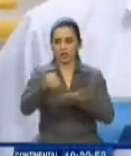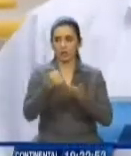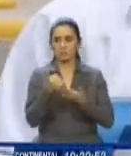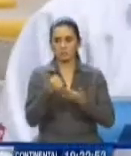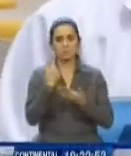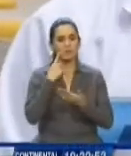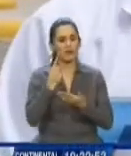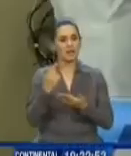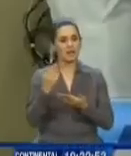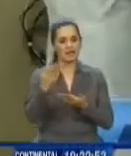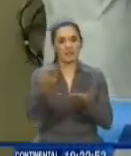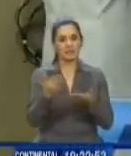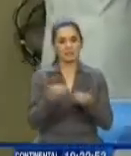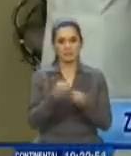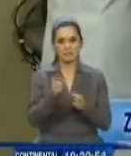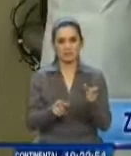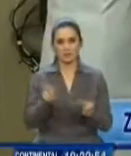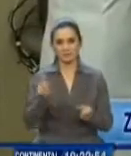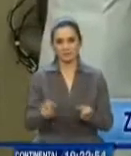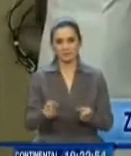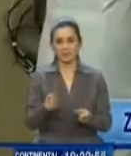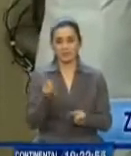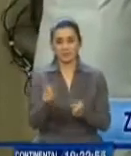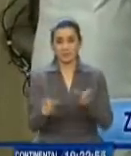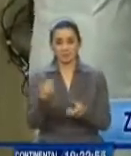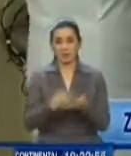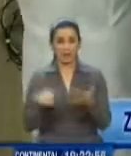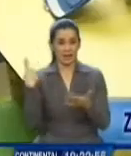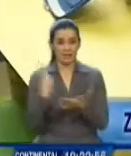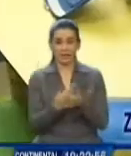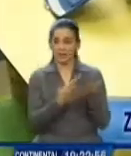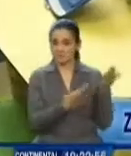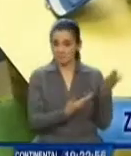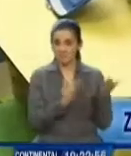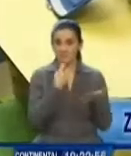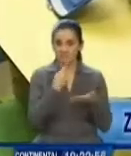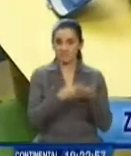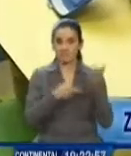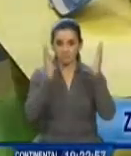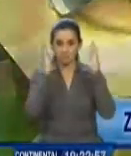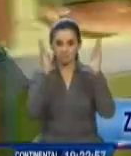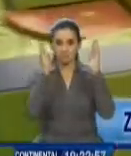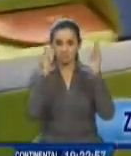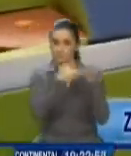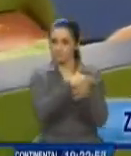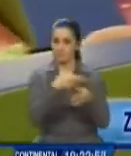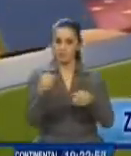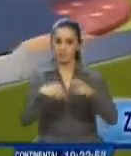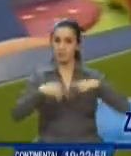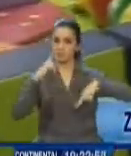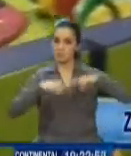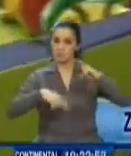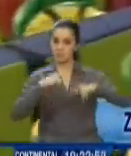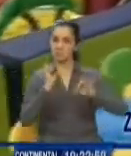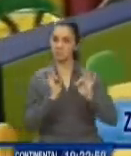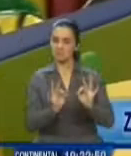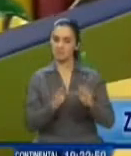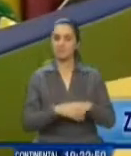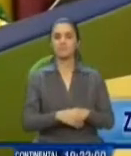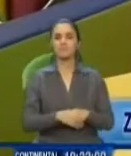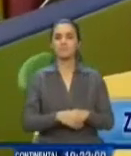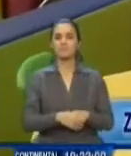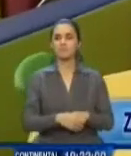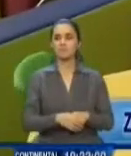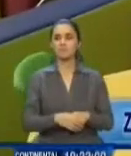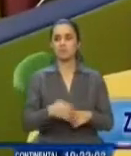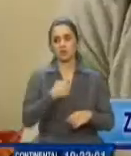a captar más pacientes. Las personas que a diario acuden al centro de salud aseguran que la atención, así como las instalaciones, son óptimas. La atención